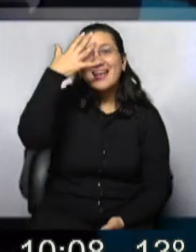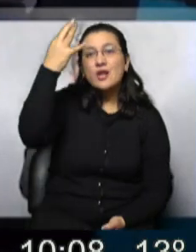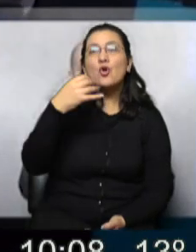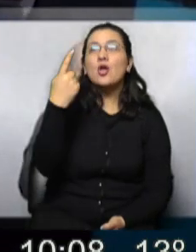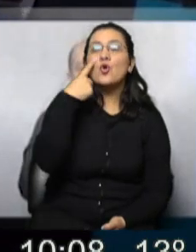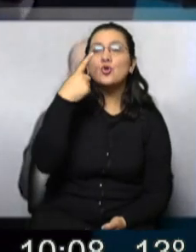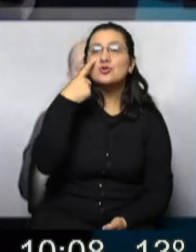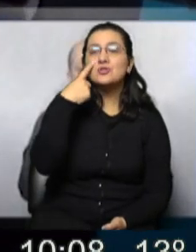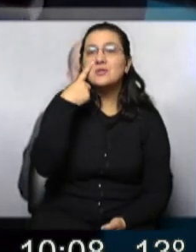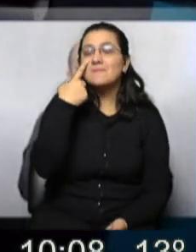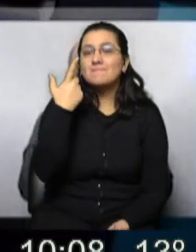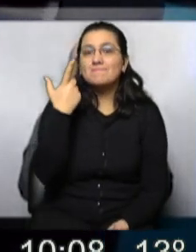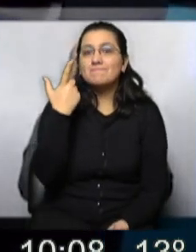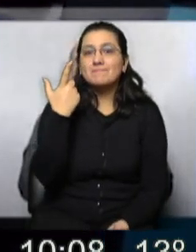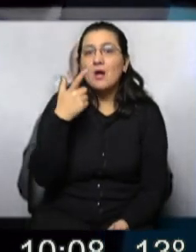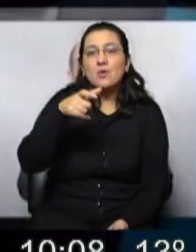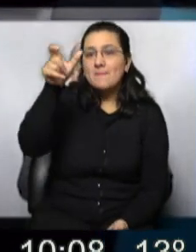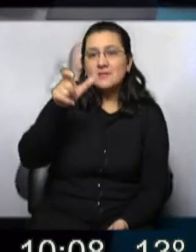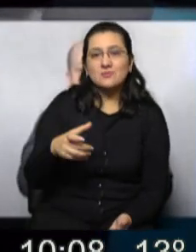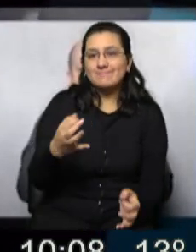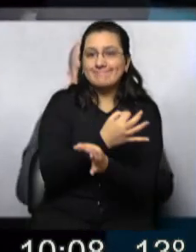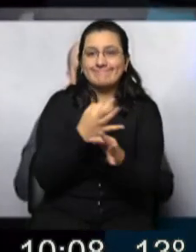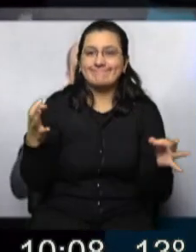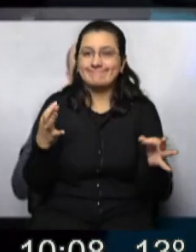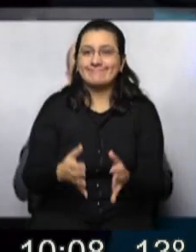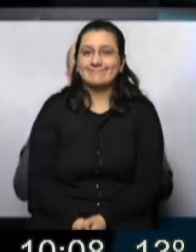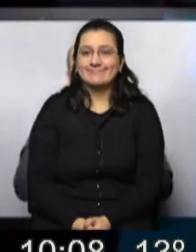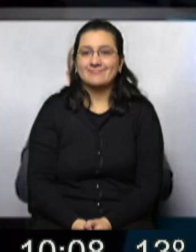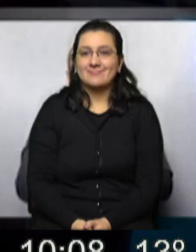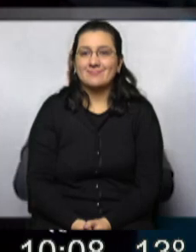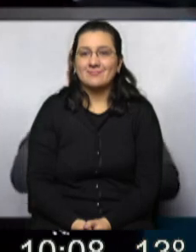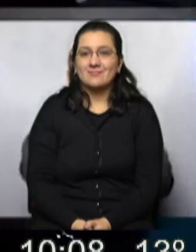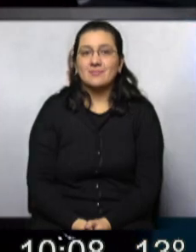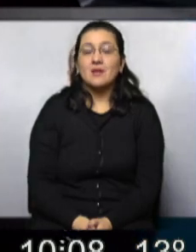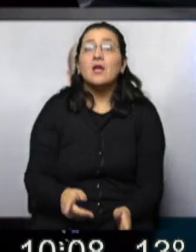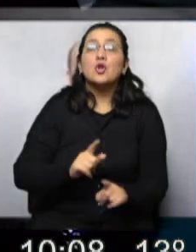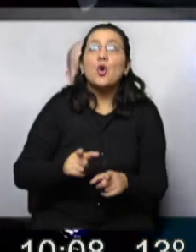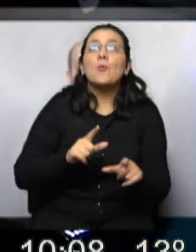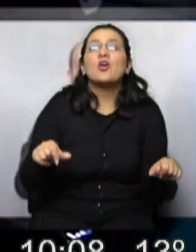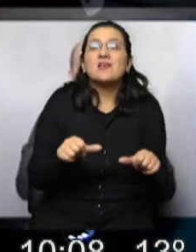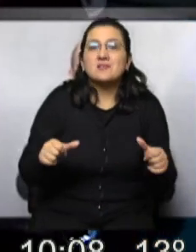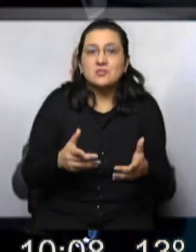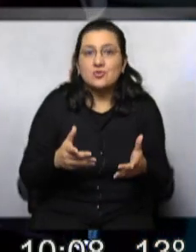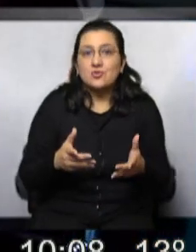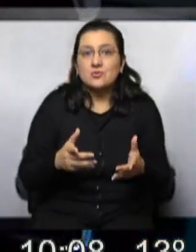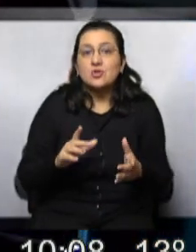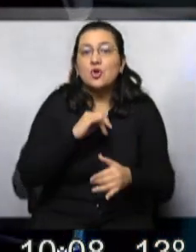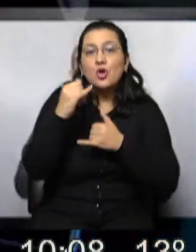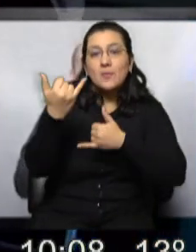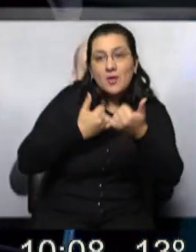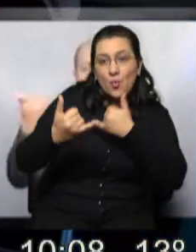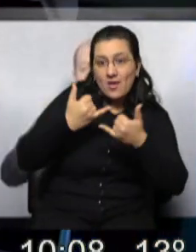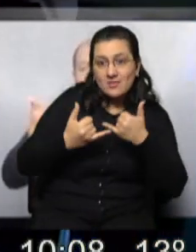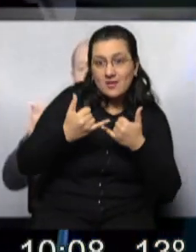conocí a un ser humano excepcional, como Artigas. Y no por lo que hizo, no por lo que nos cuentan que